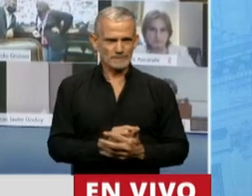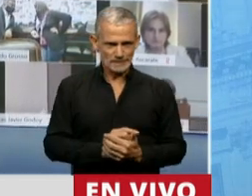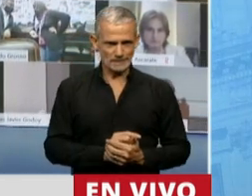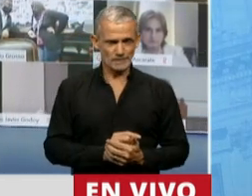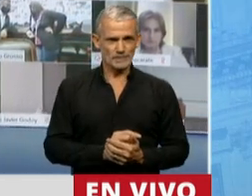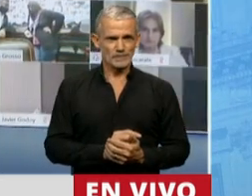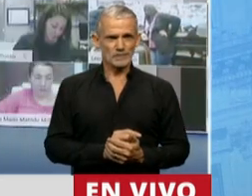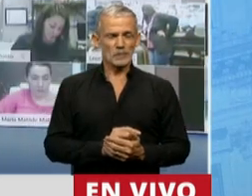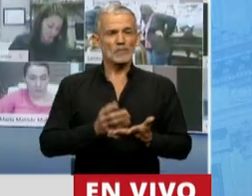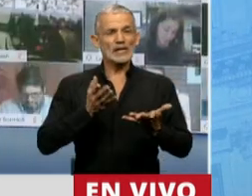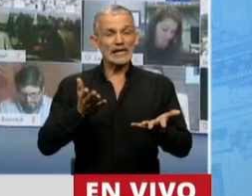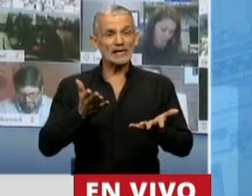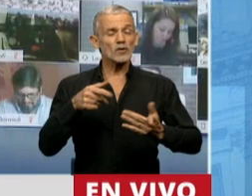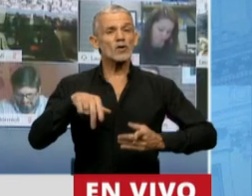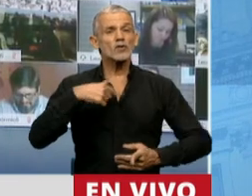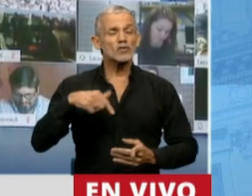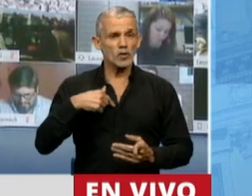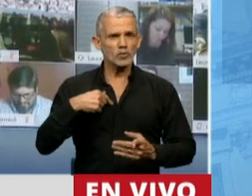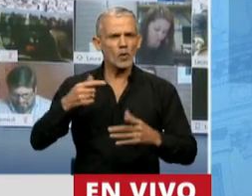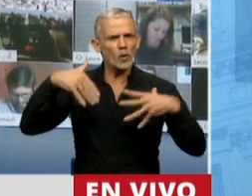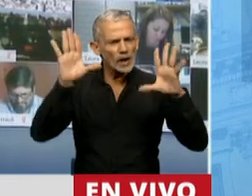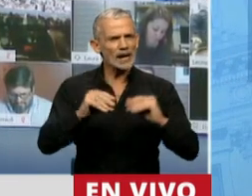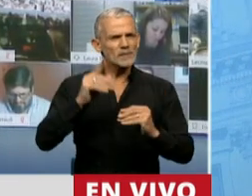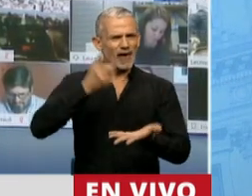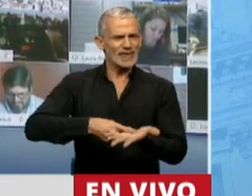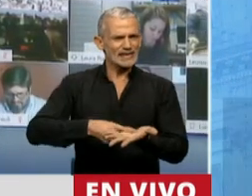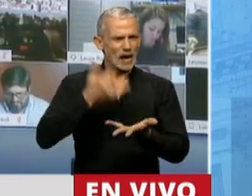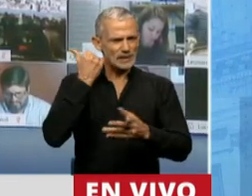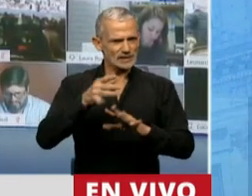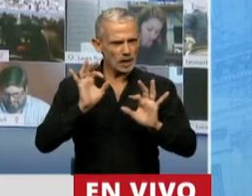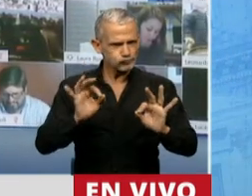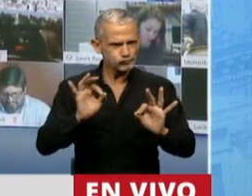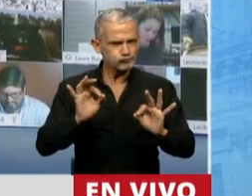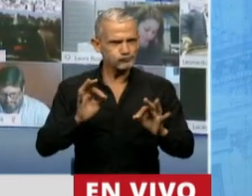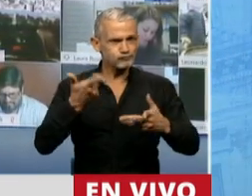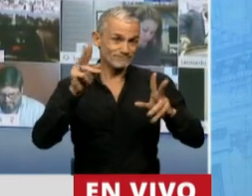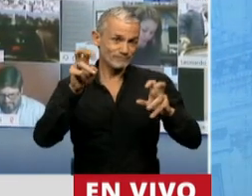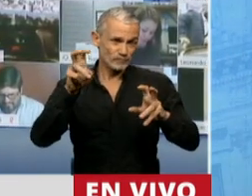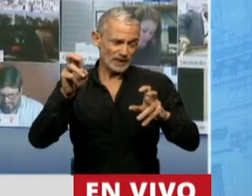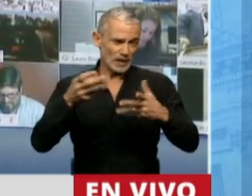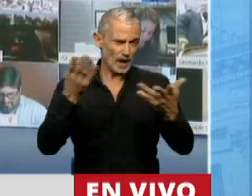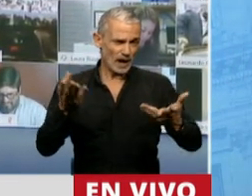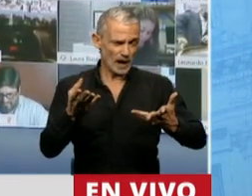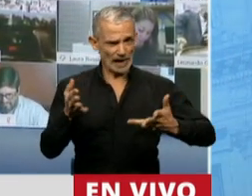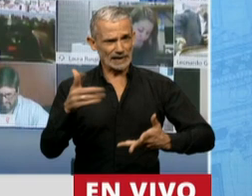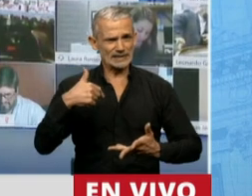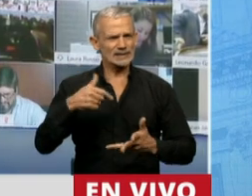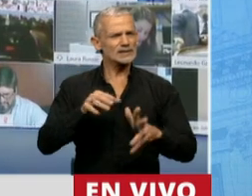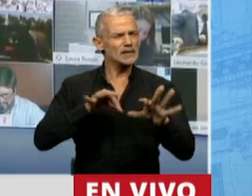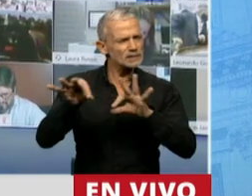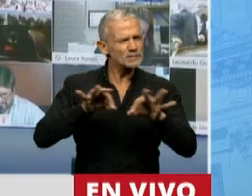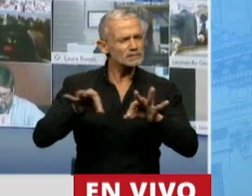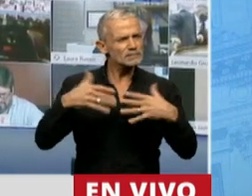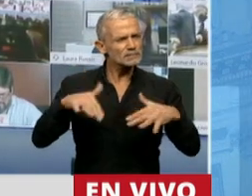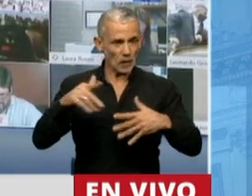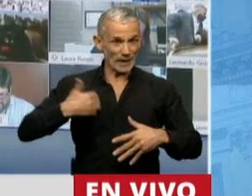eh que hemos logrado unanimidad en el dictamen eh en un tema que es estratégico